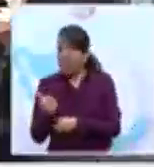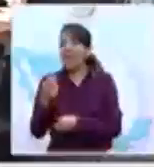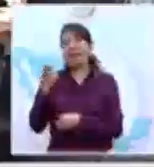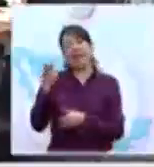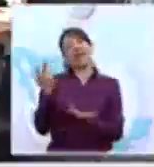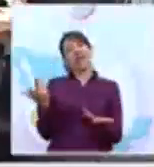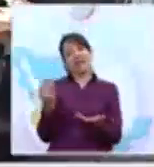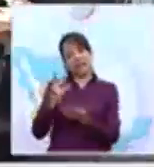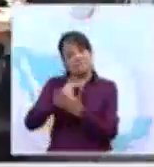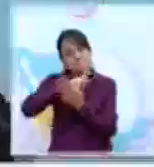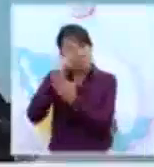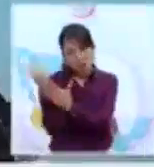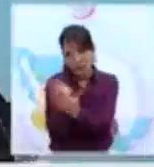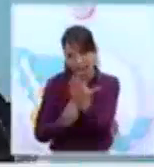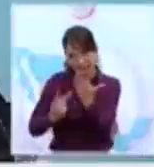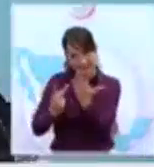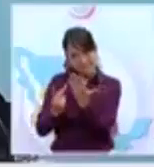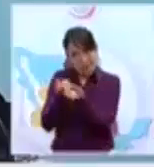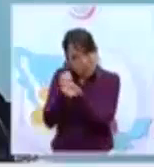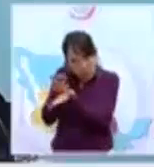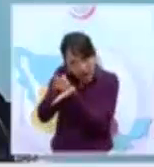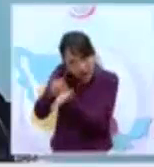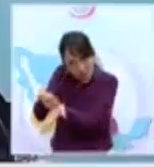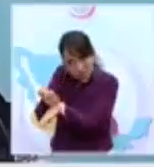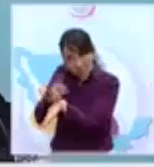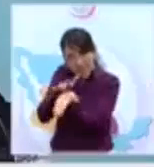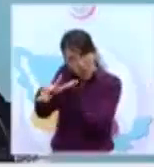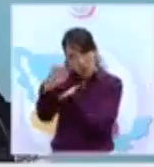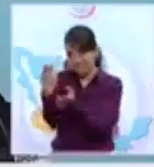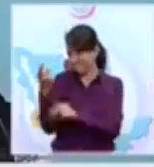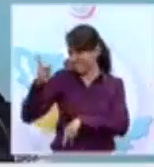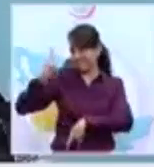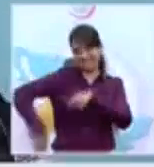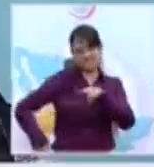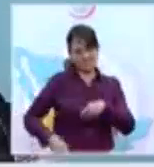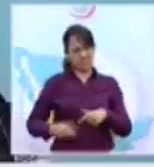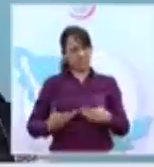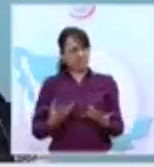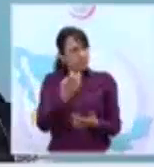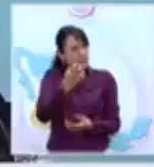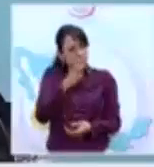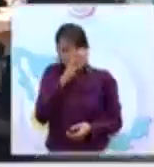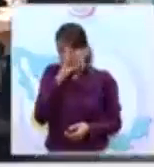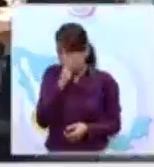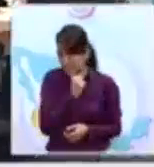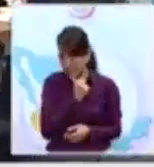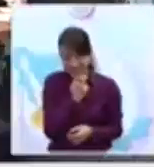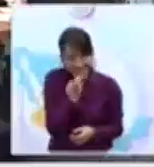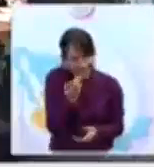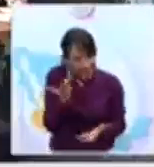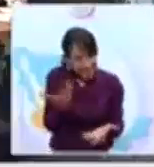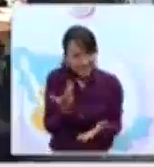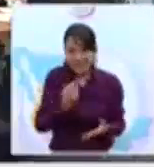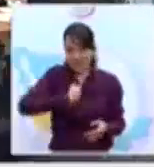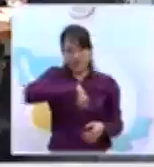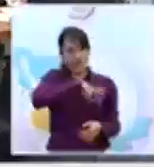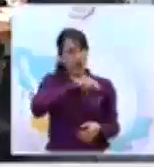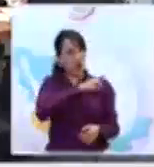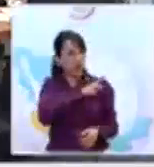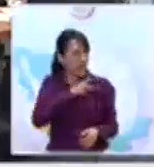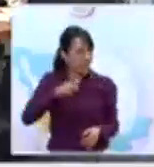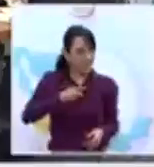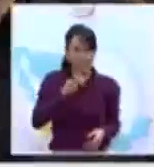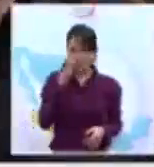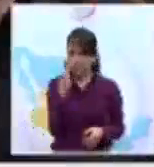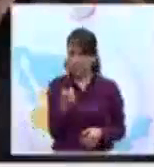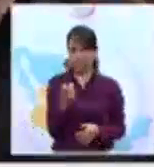es inaudito, es algo que no lo podemos permitir y que debemos precisamente desde el Senado,